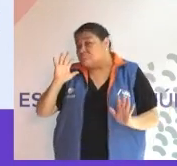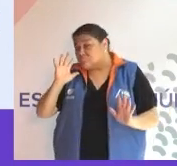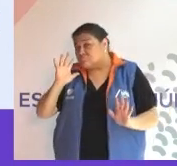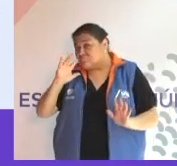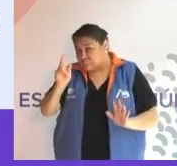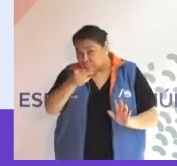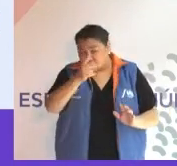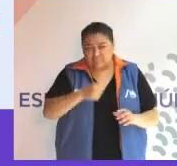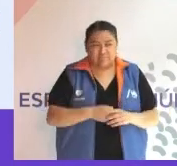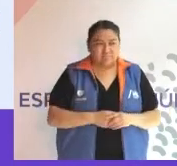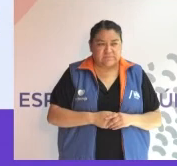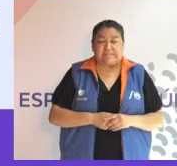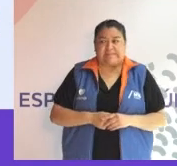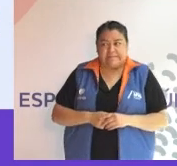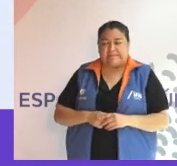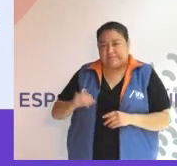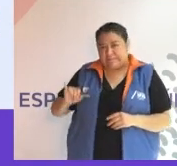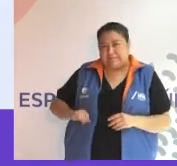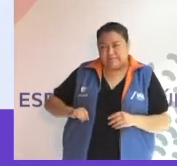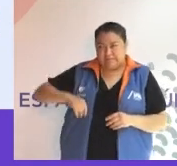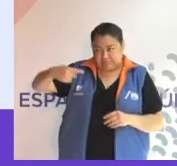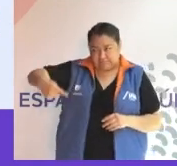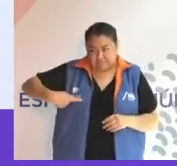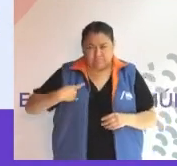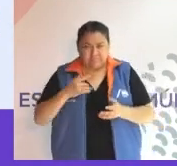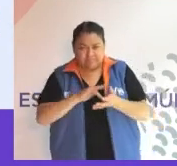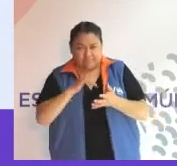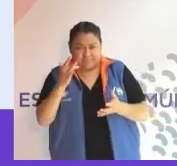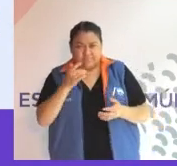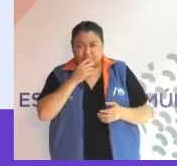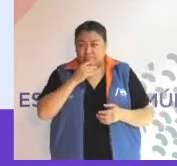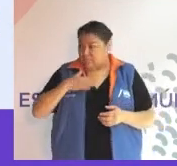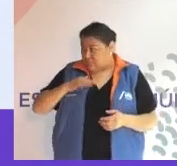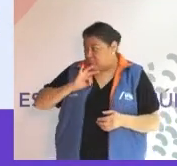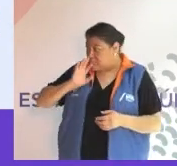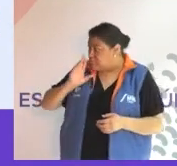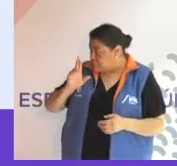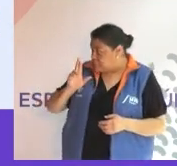Bueno, muy buenas preguntas, muchas gracias. ¿Quieres que la conteste?